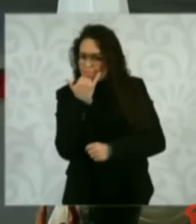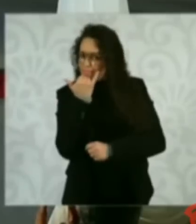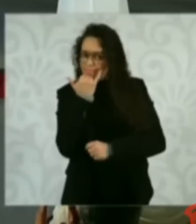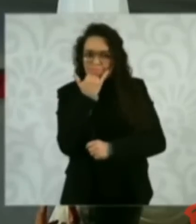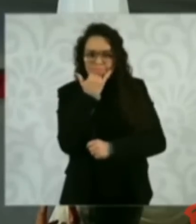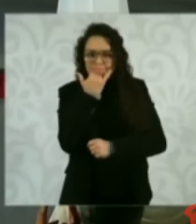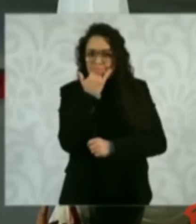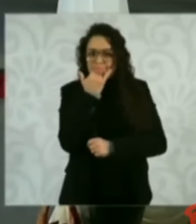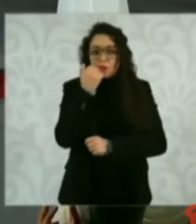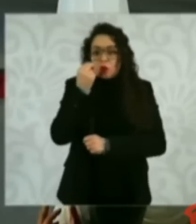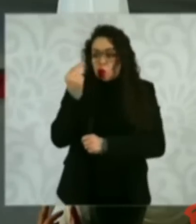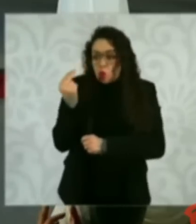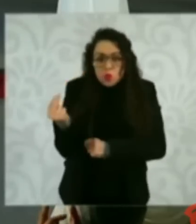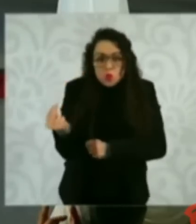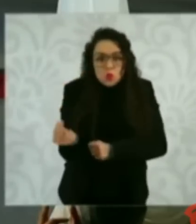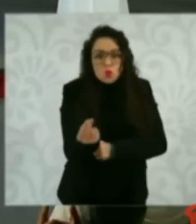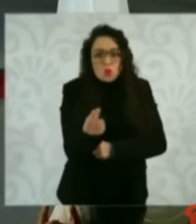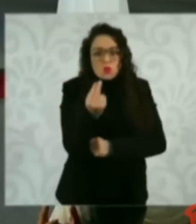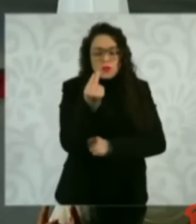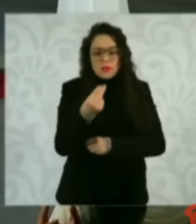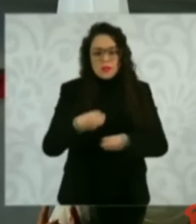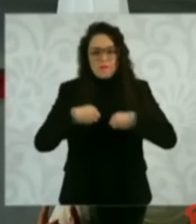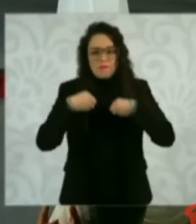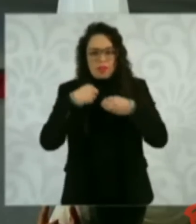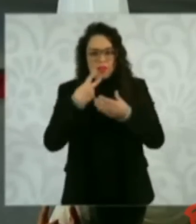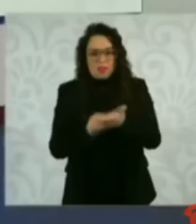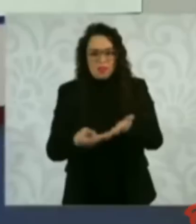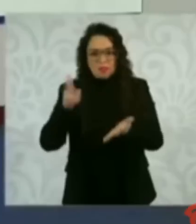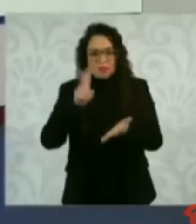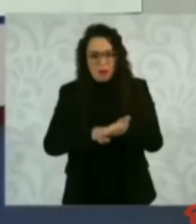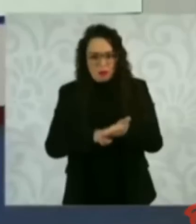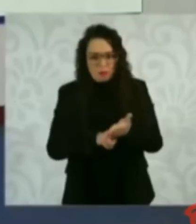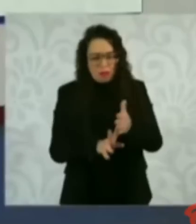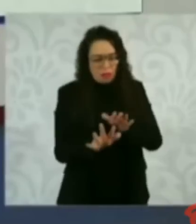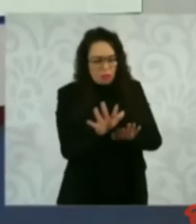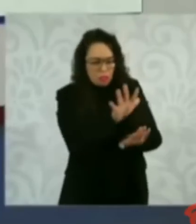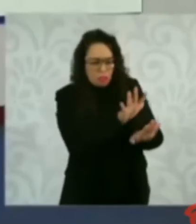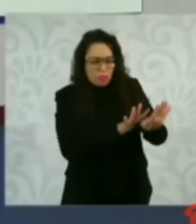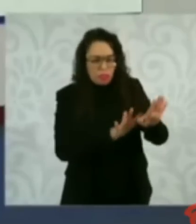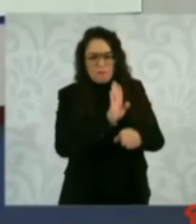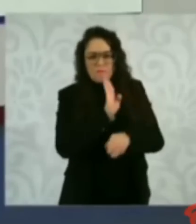humo. Usted tiene una doble vida.